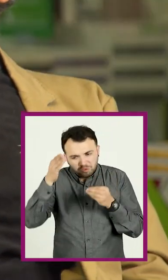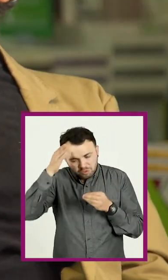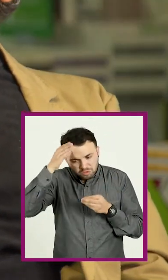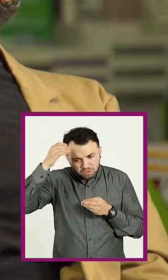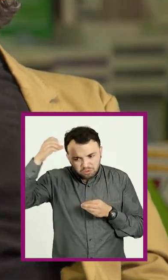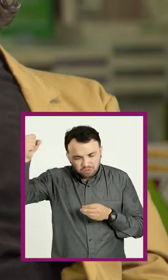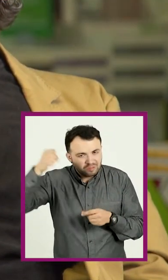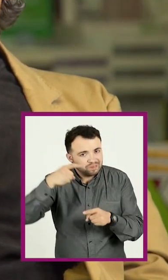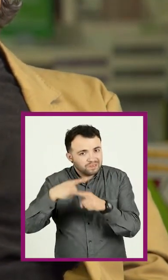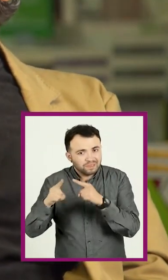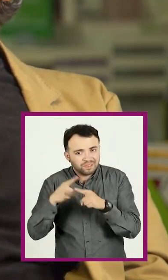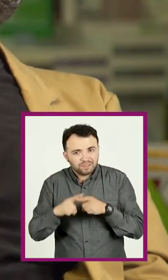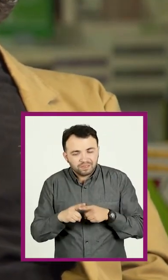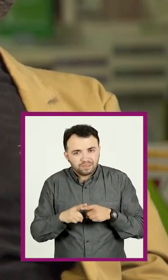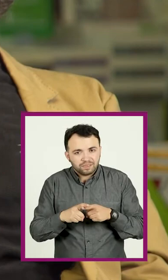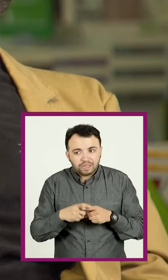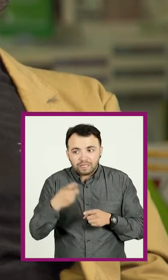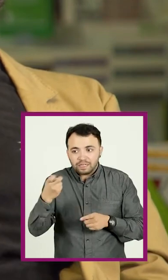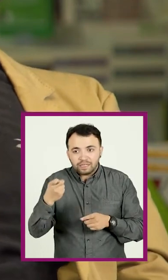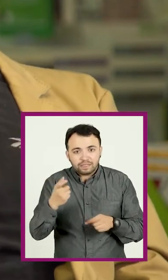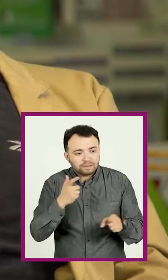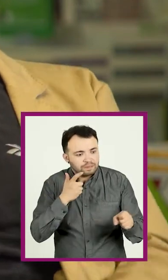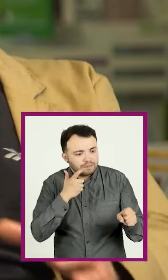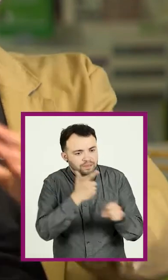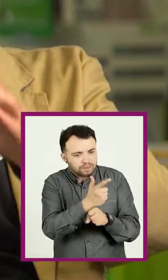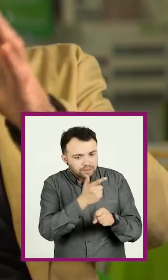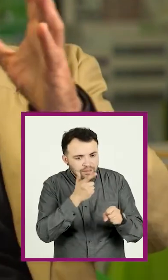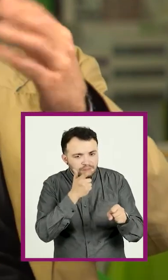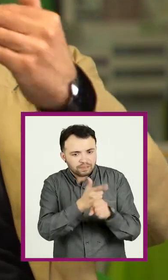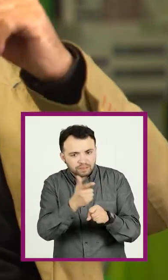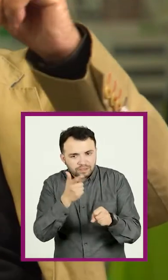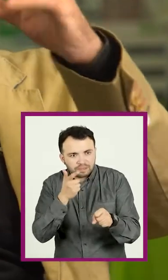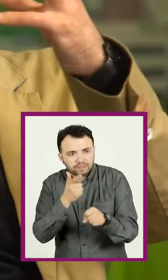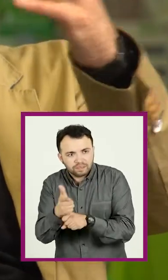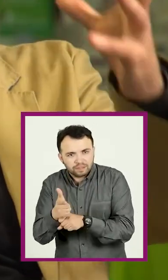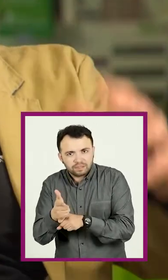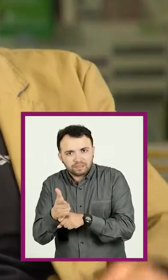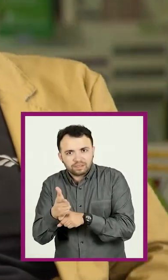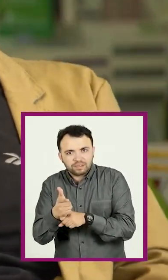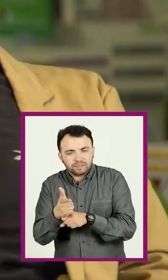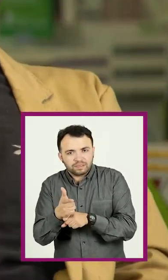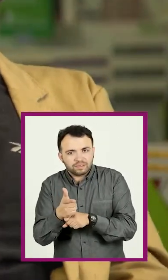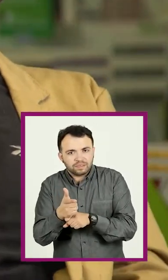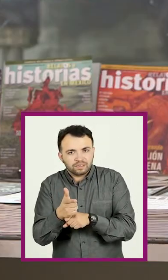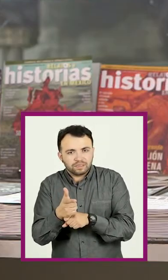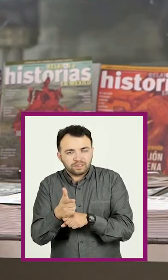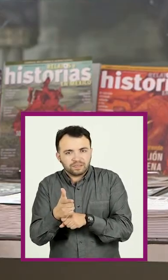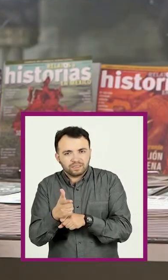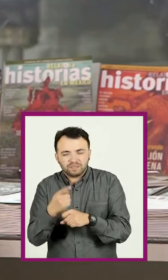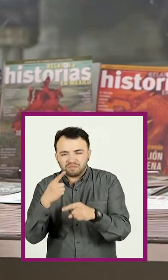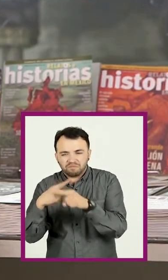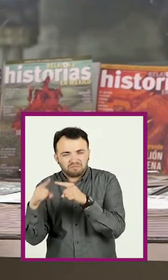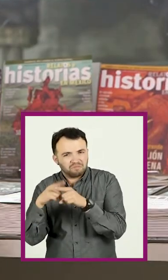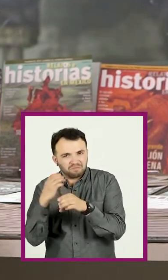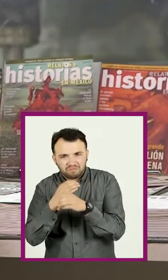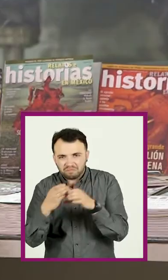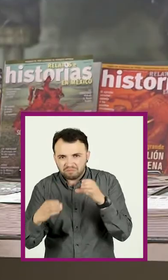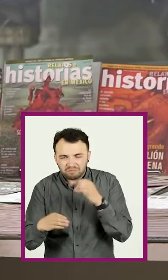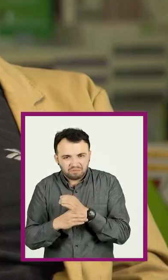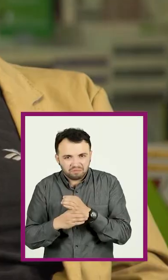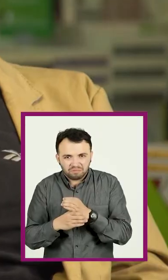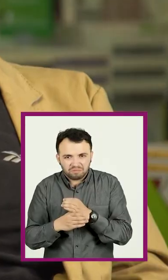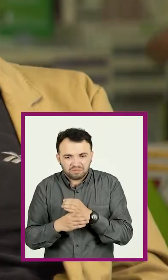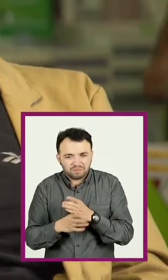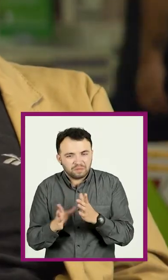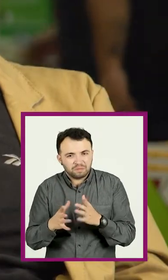conocimiento. Cuando él... Entonces ahí aparecen cosas como el descubrimiento, el redescubrimiento del eterno retorno, Sí. del